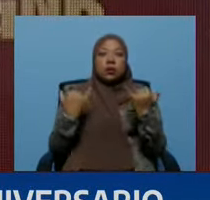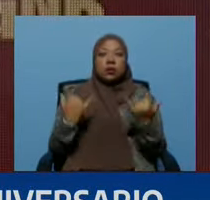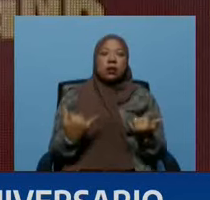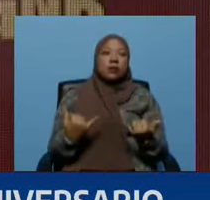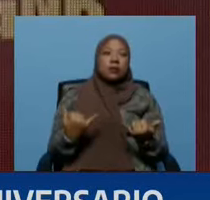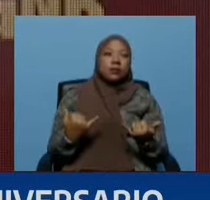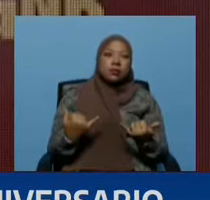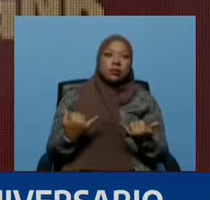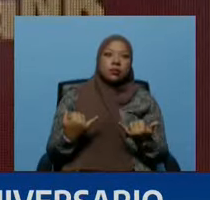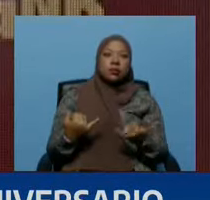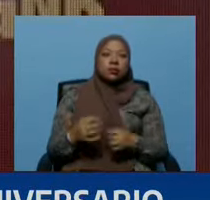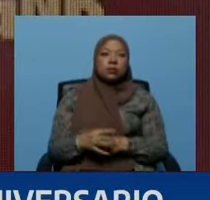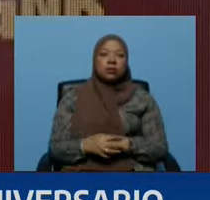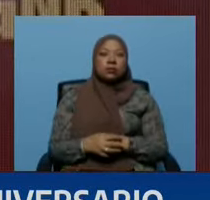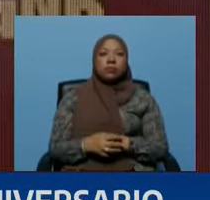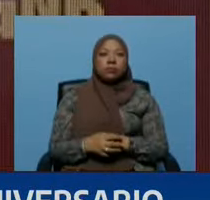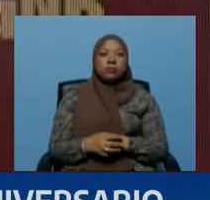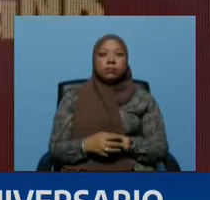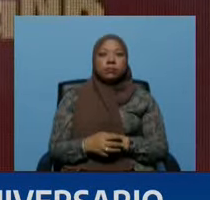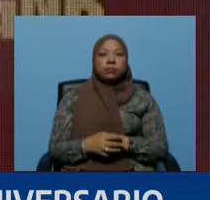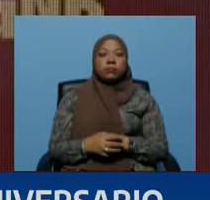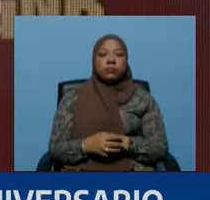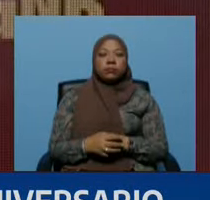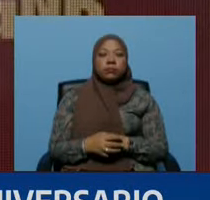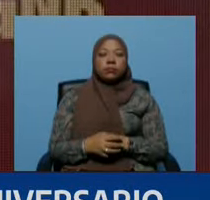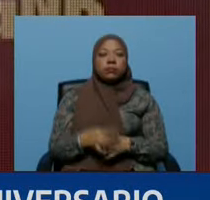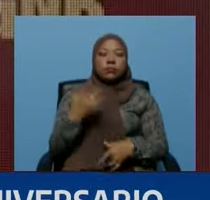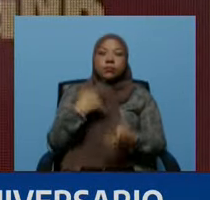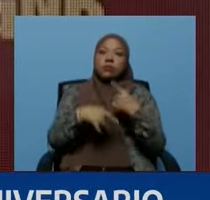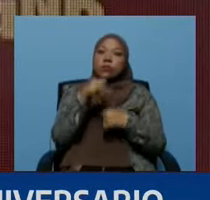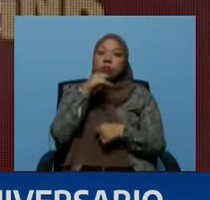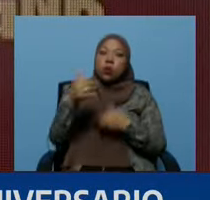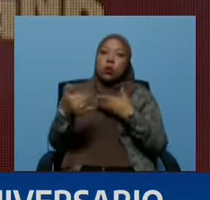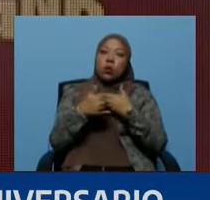atacado también, intentaron